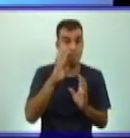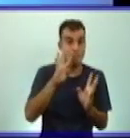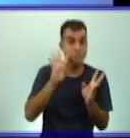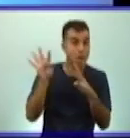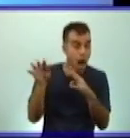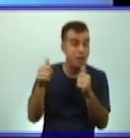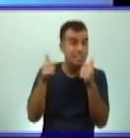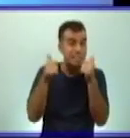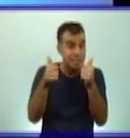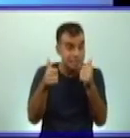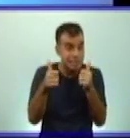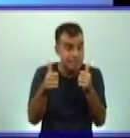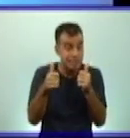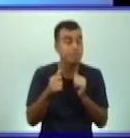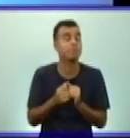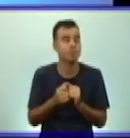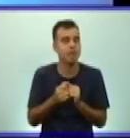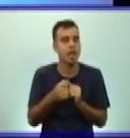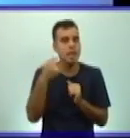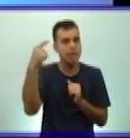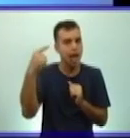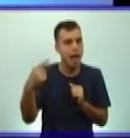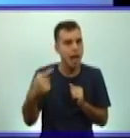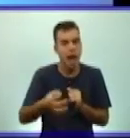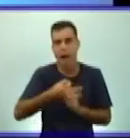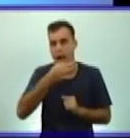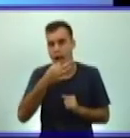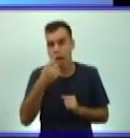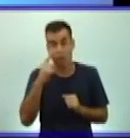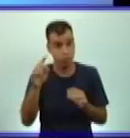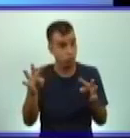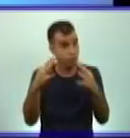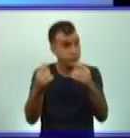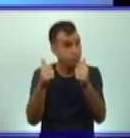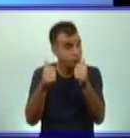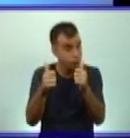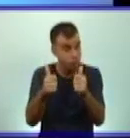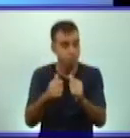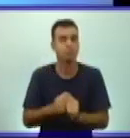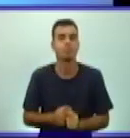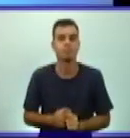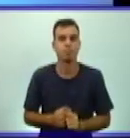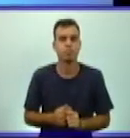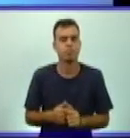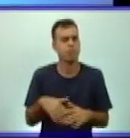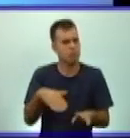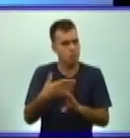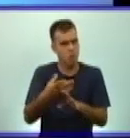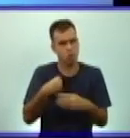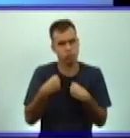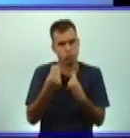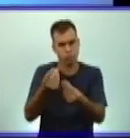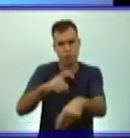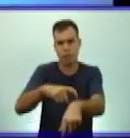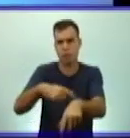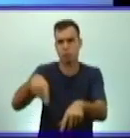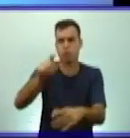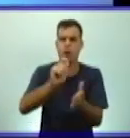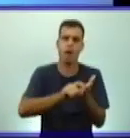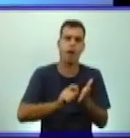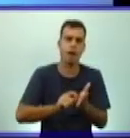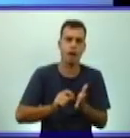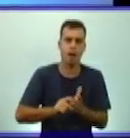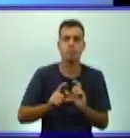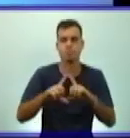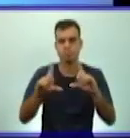conceptos y a las explicaciones que se les van a ir dando. Además, ustedes van a tener tiempo de tomar nota de estos conceptos y